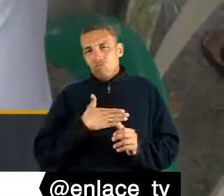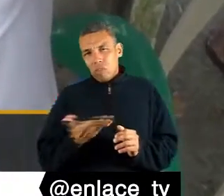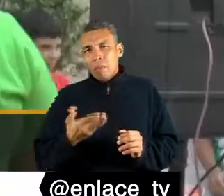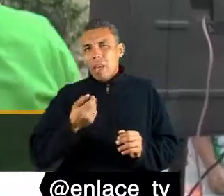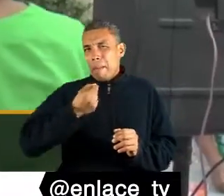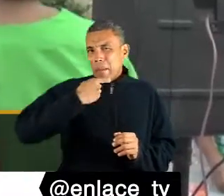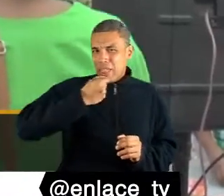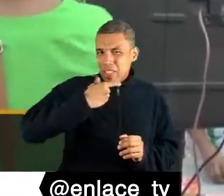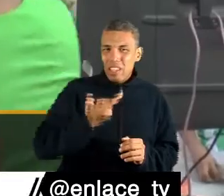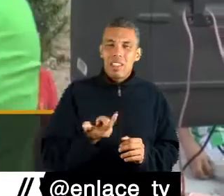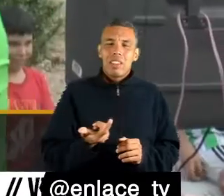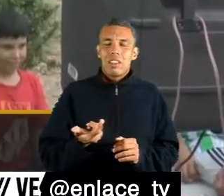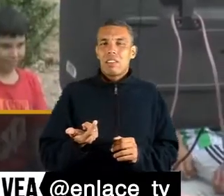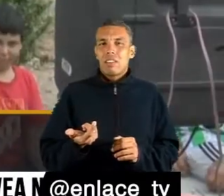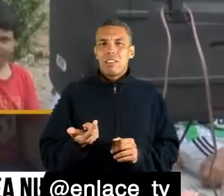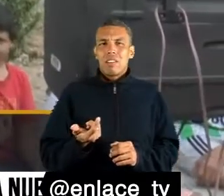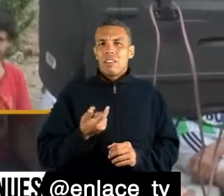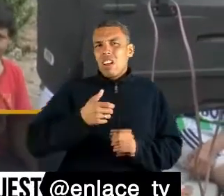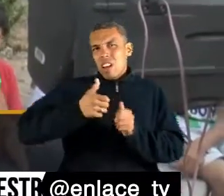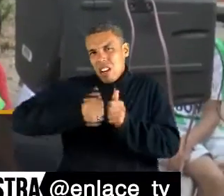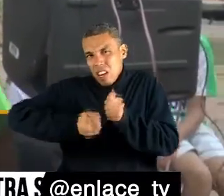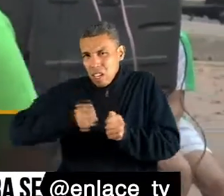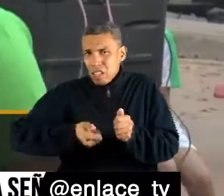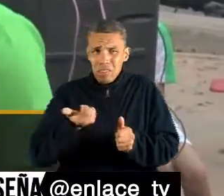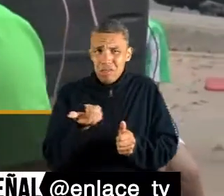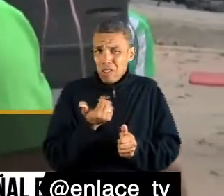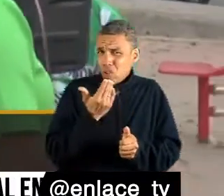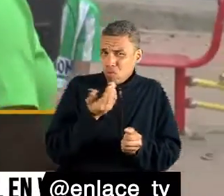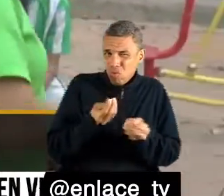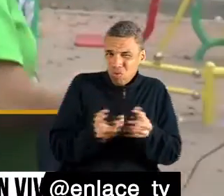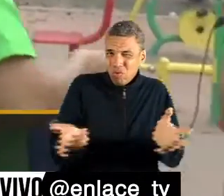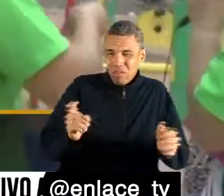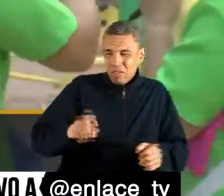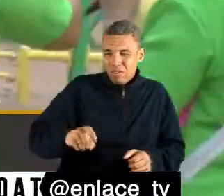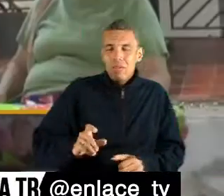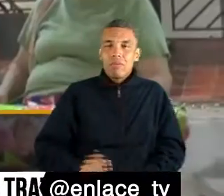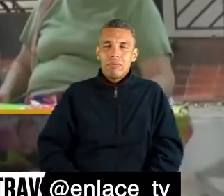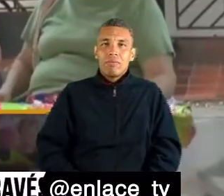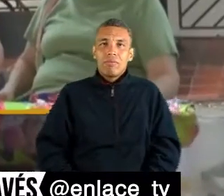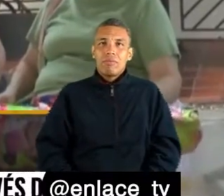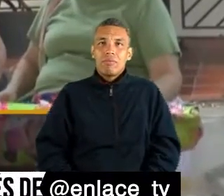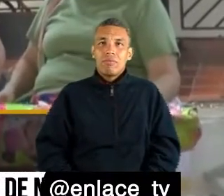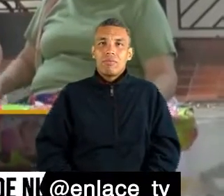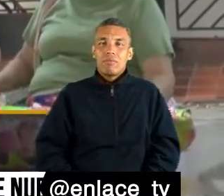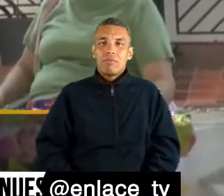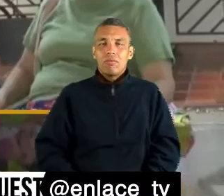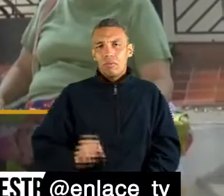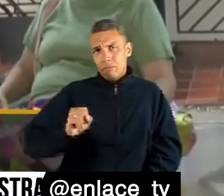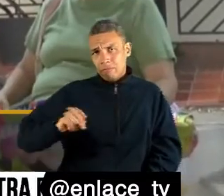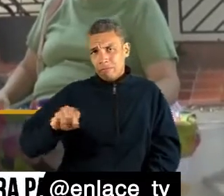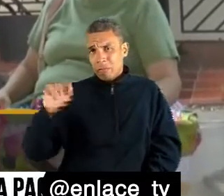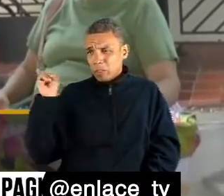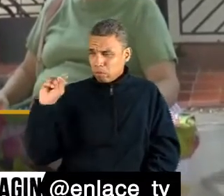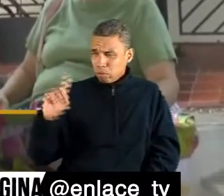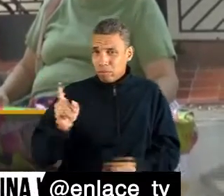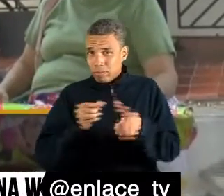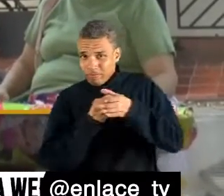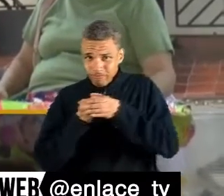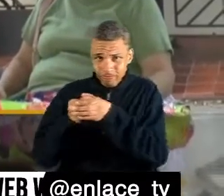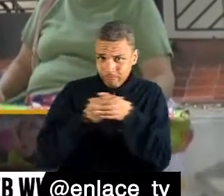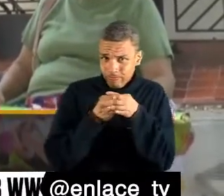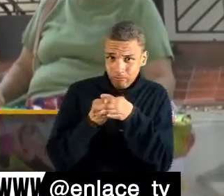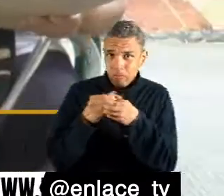y leche, cosas que necesitan allí en pediatría. Sí, nosotros llevamos muchos años allí en la Asociación de